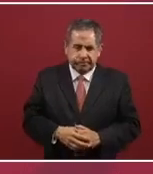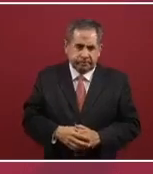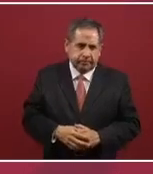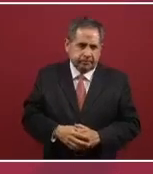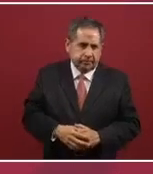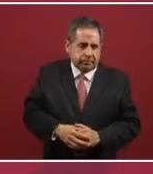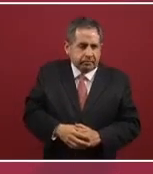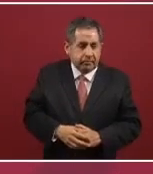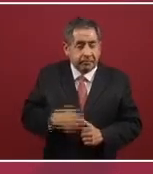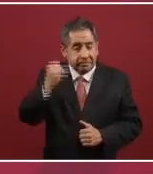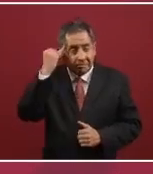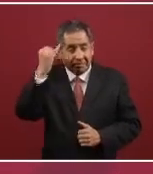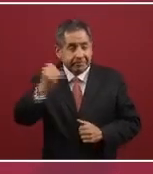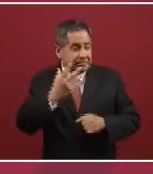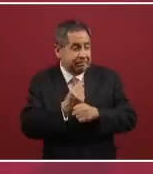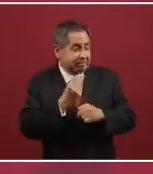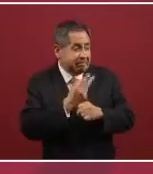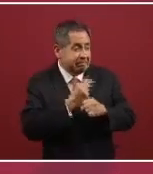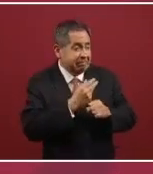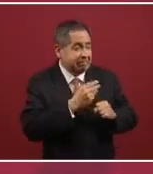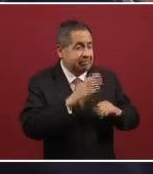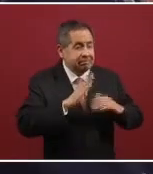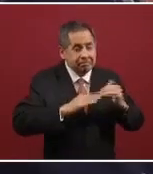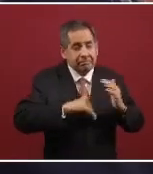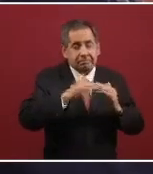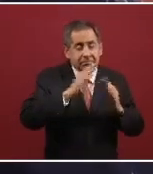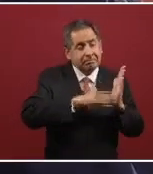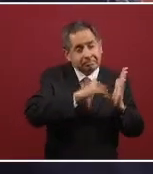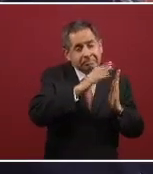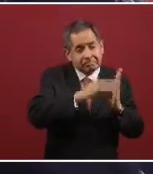Imagínense darle mantenimiento a